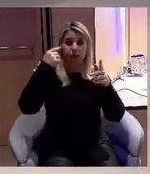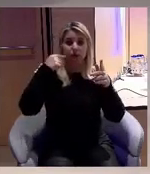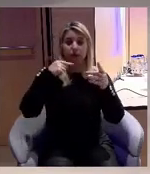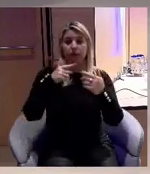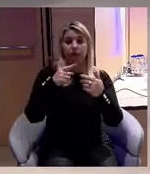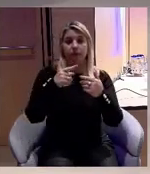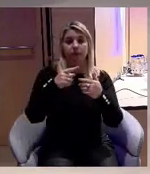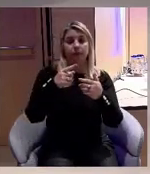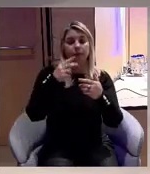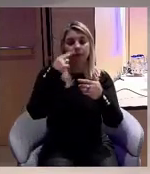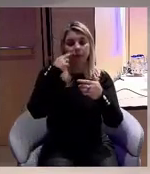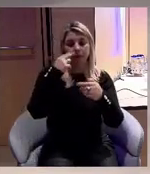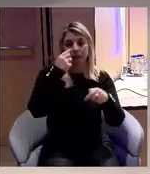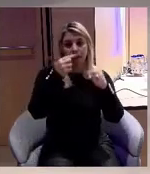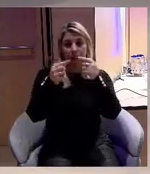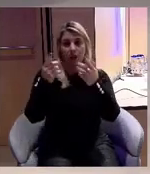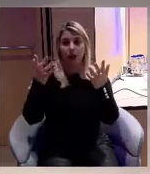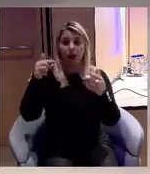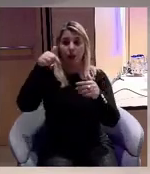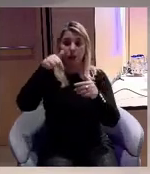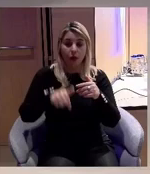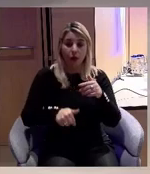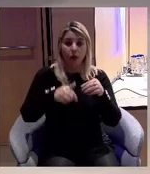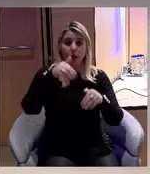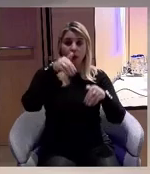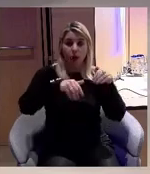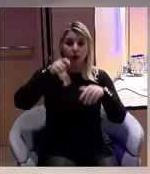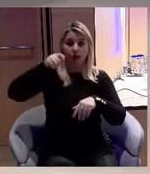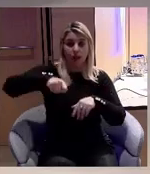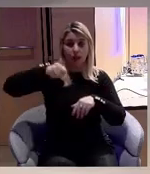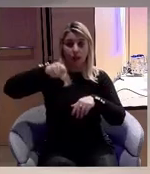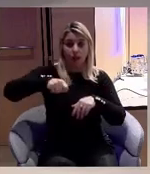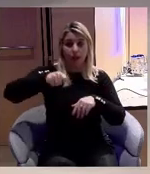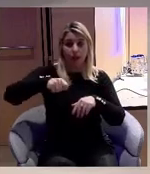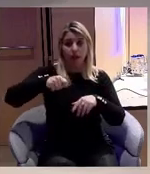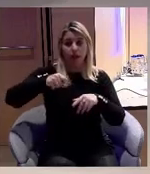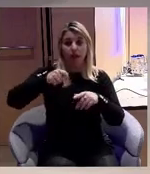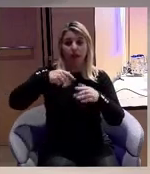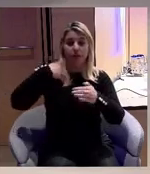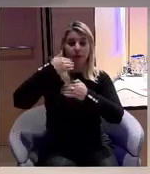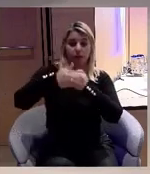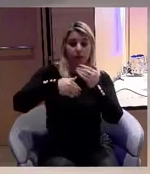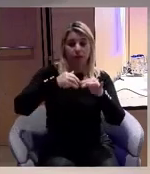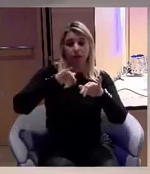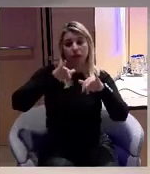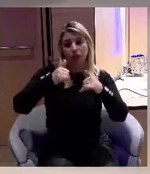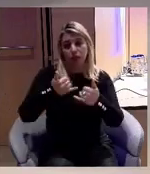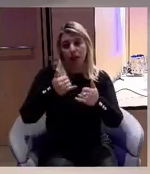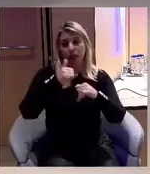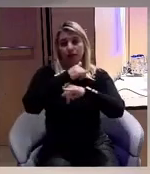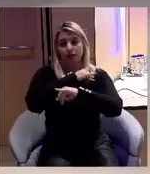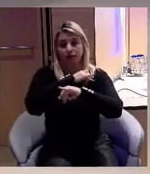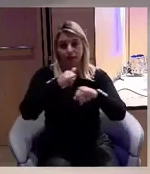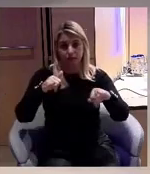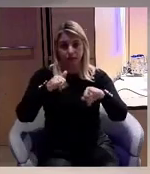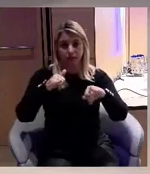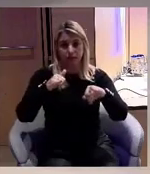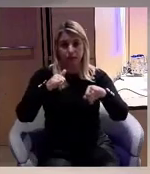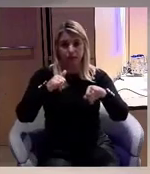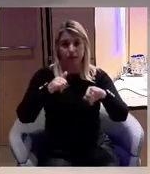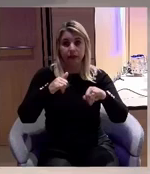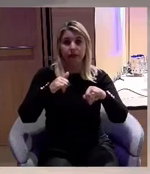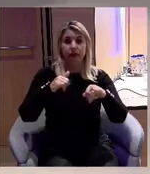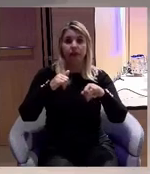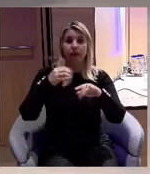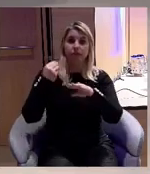tiktok hoy el tribunal electoral anunció que cierra ya el proceso sabemos que Bernardo Arévalo va a